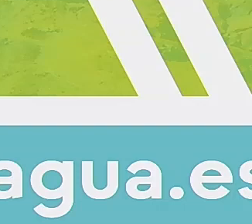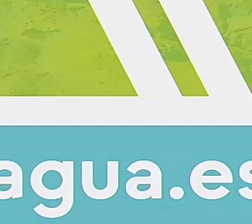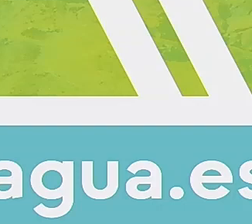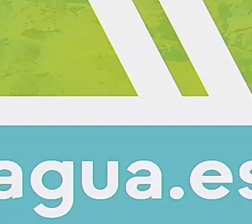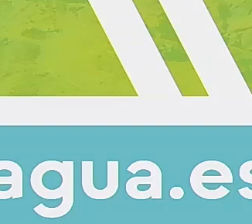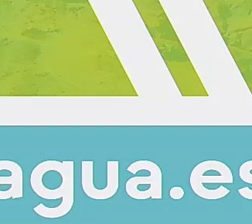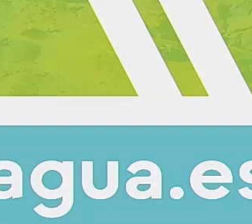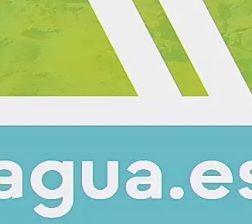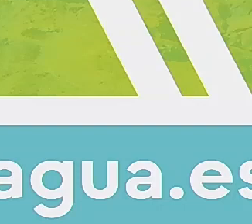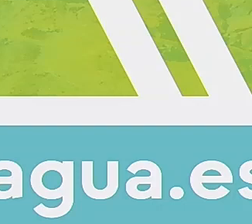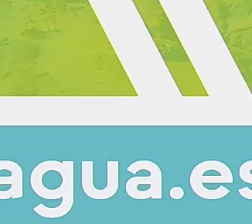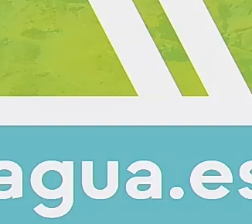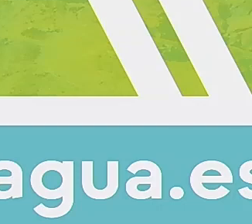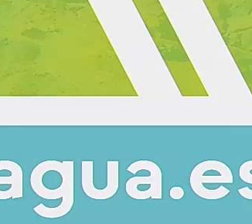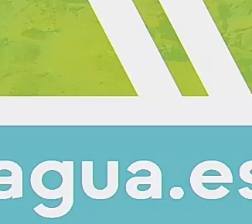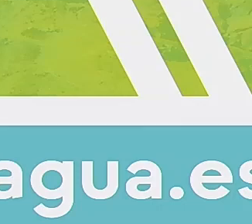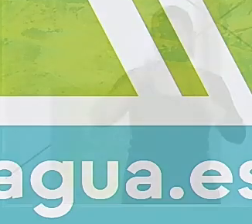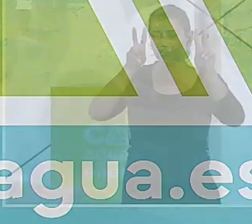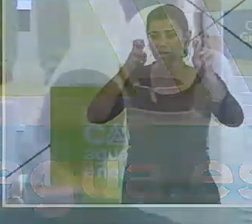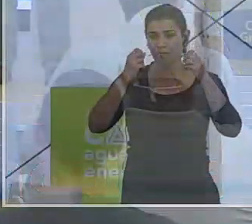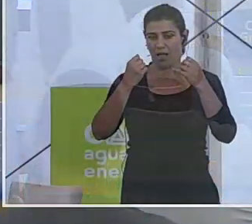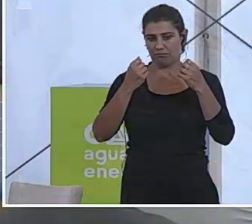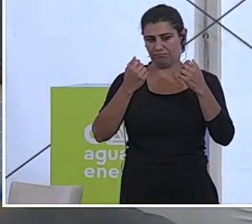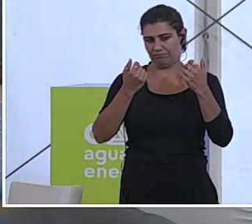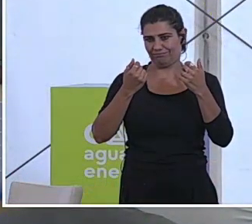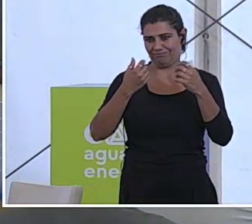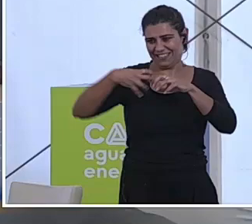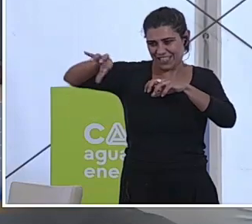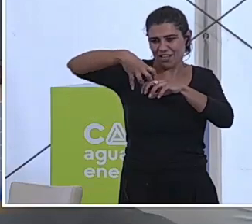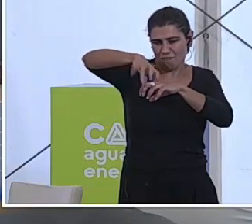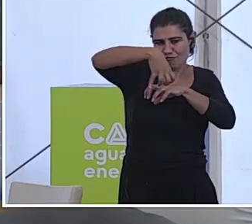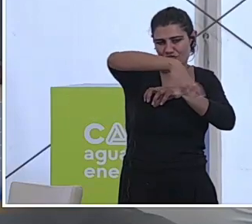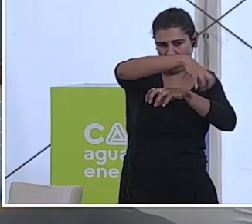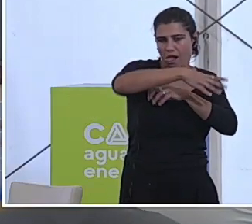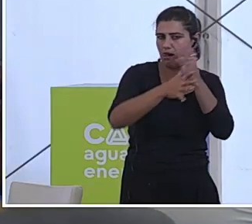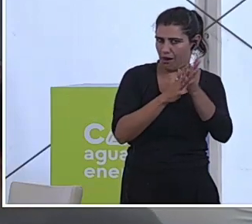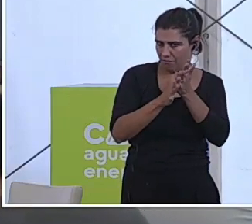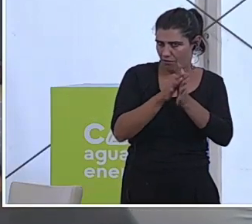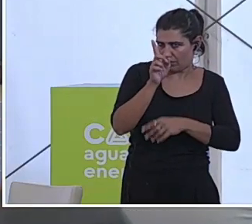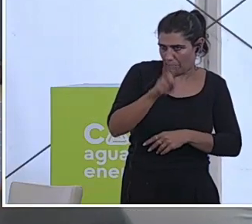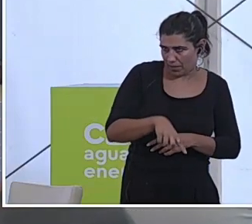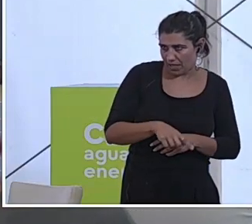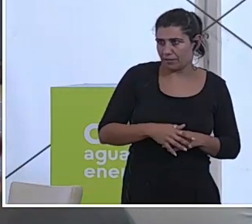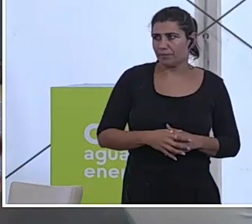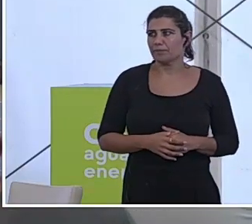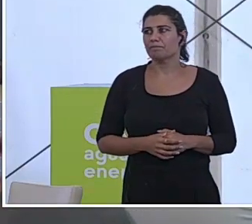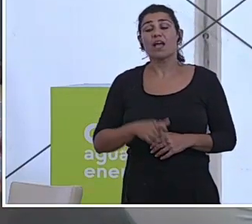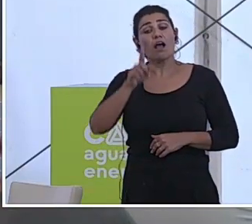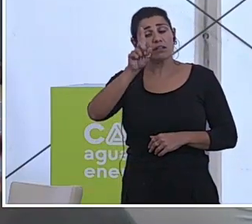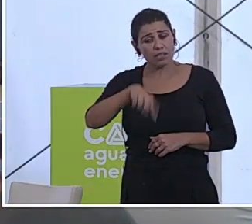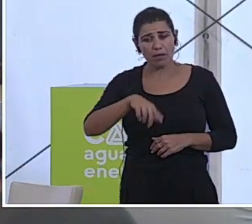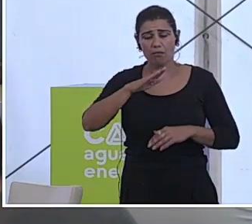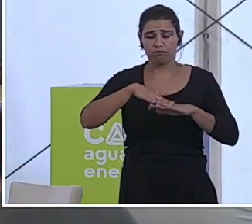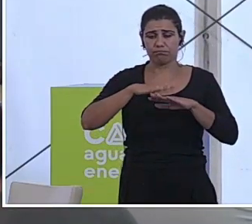También nos ha hablado de generación distribuida y su función para integración de energías